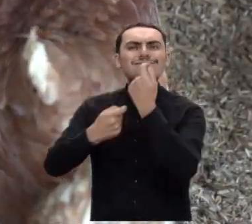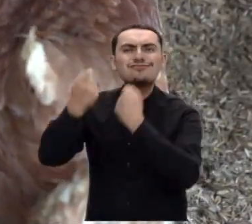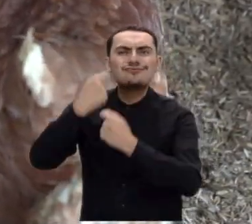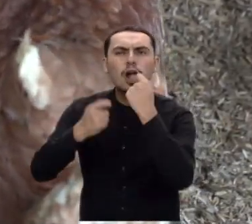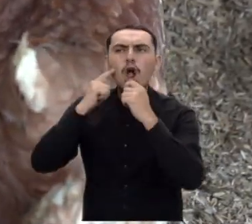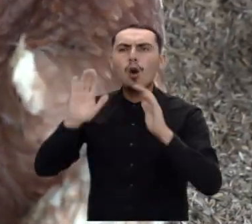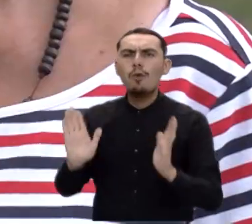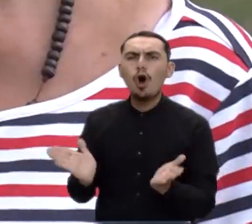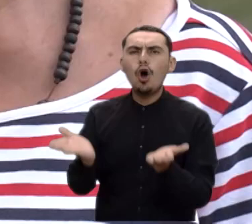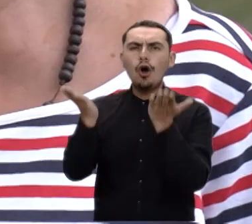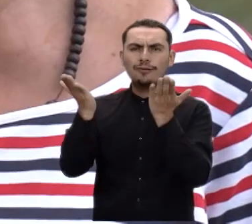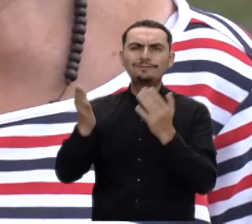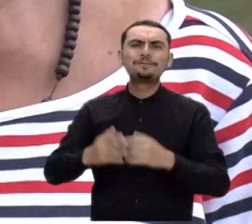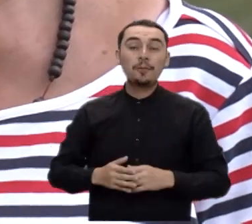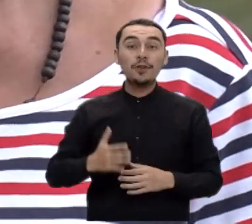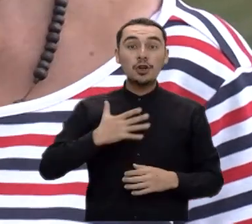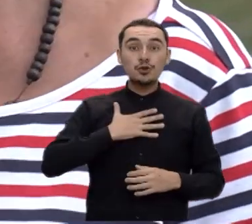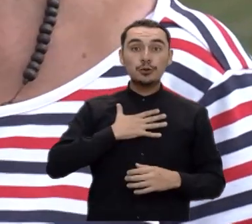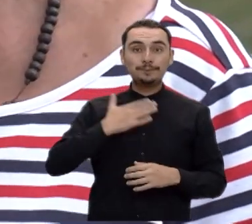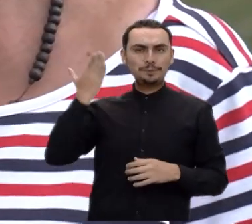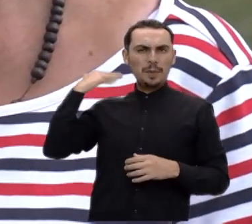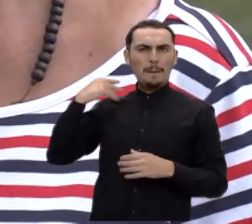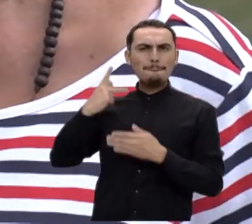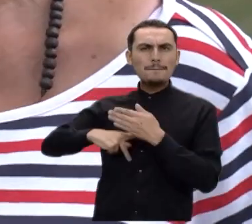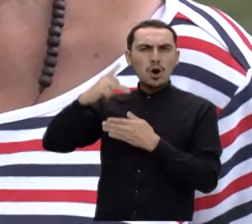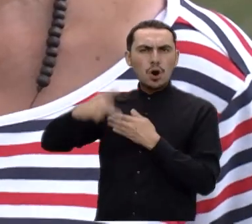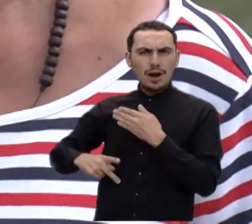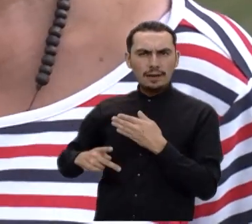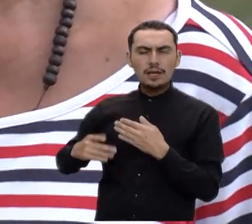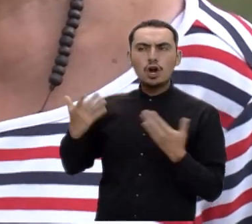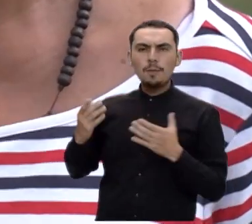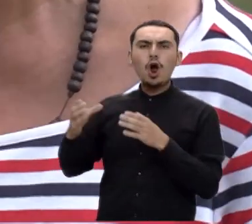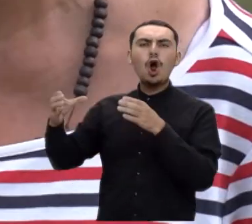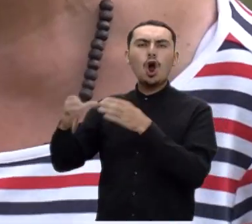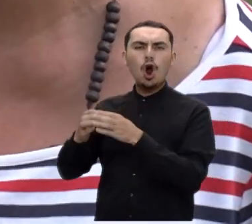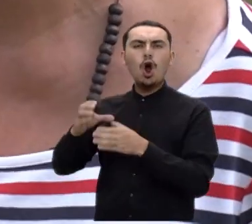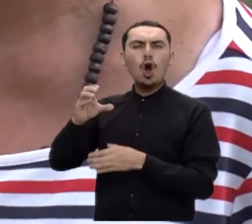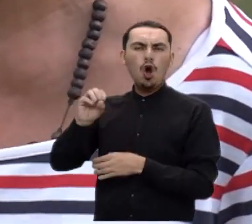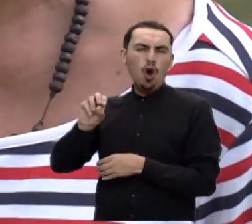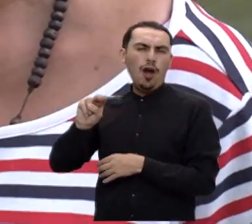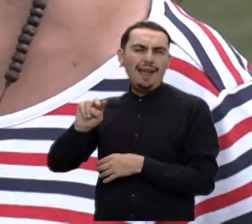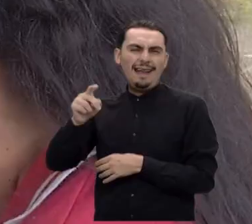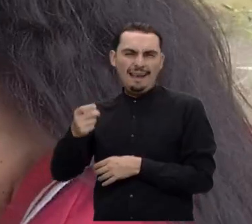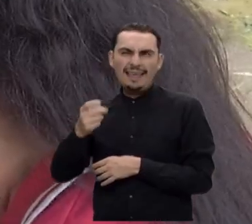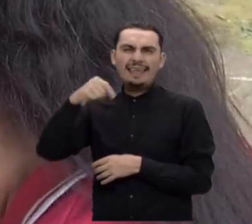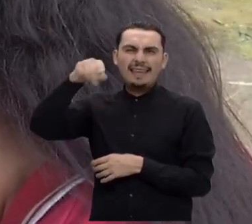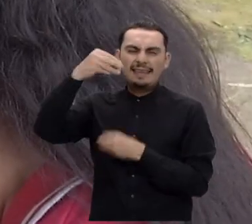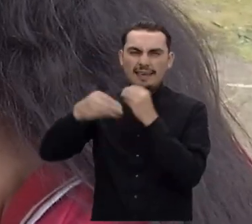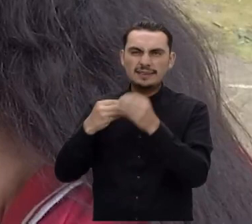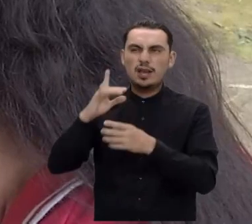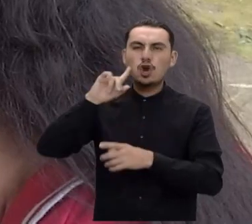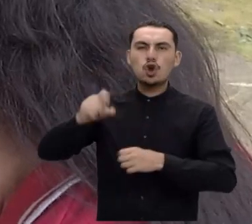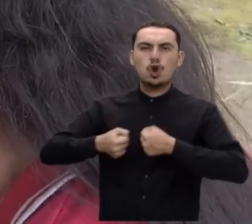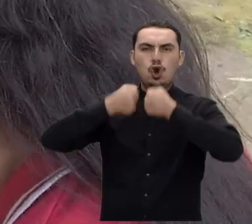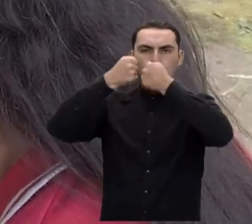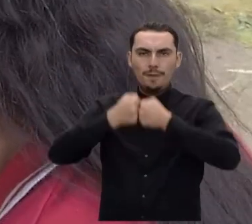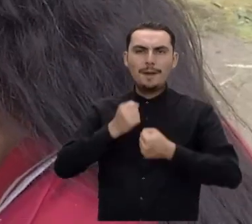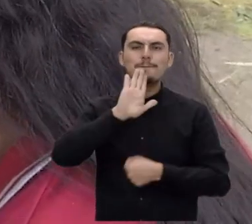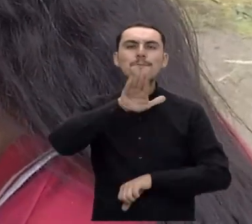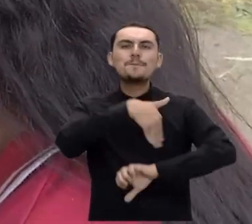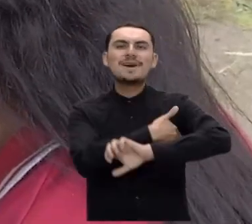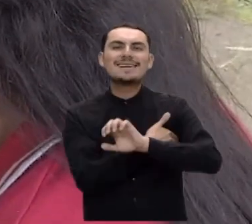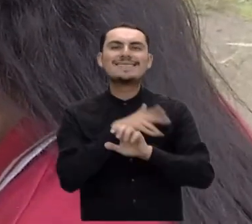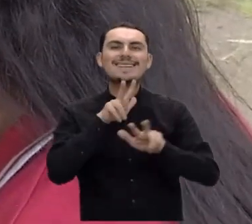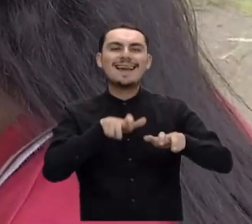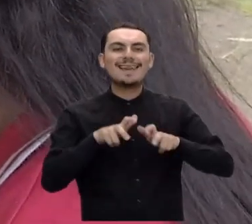porque fueron unos proyectos que llegaron aquí de una ONG en convenio con el